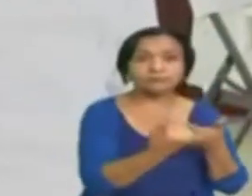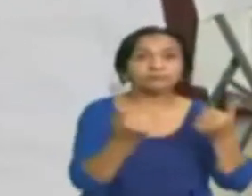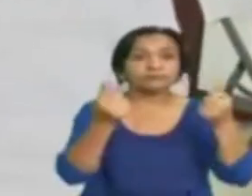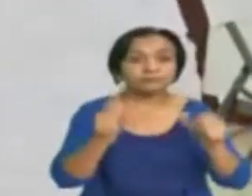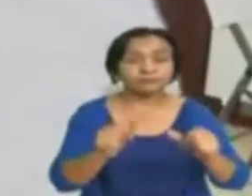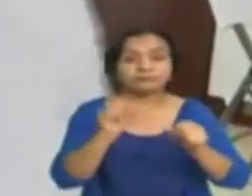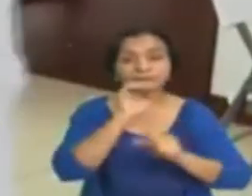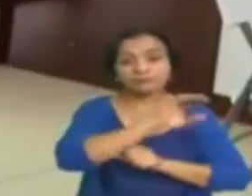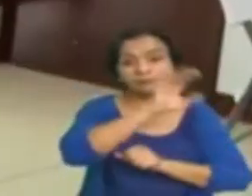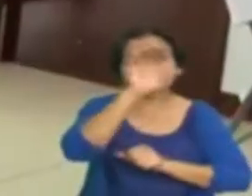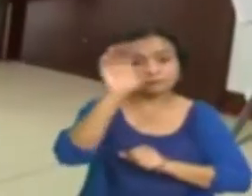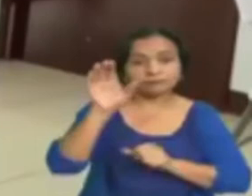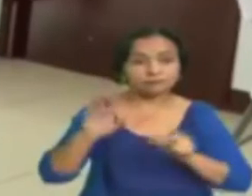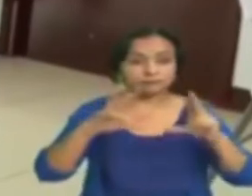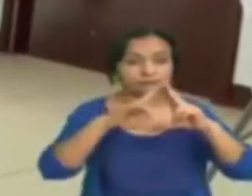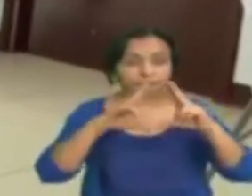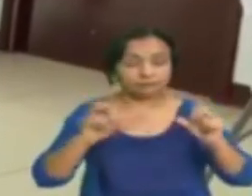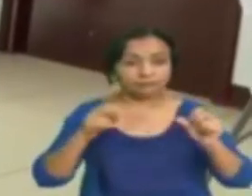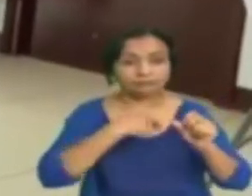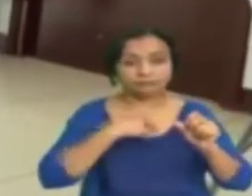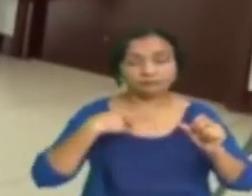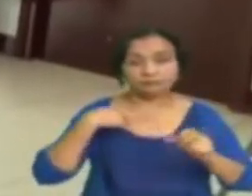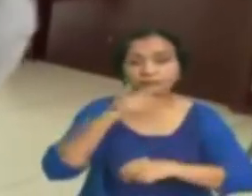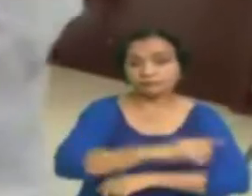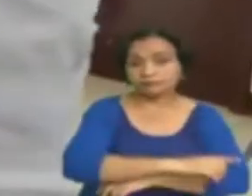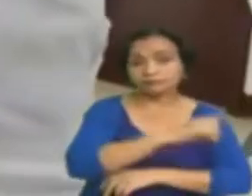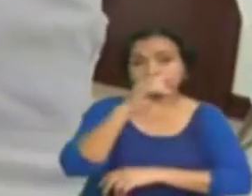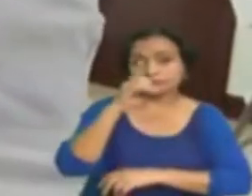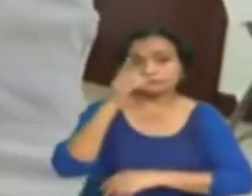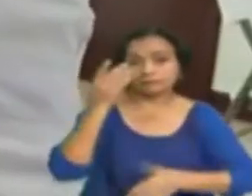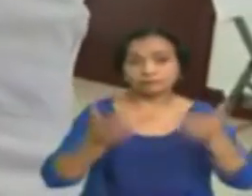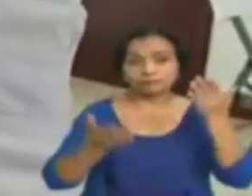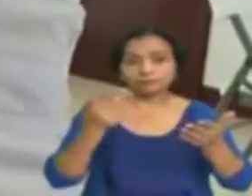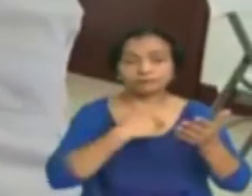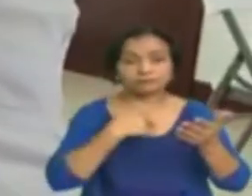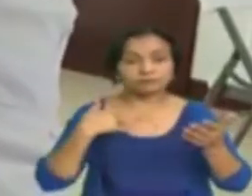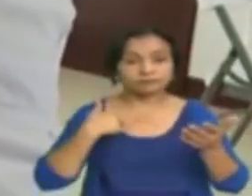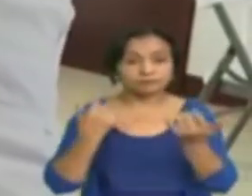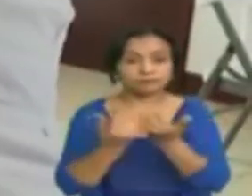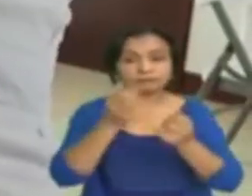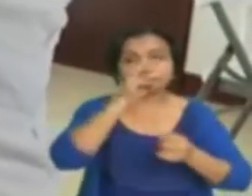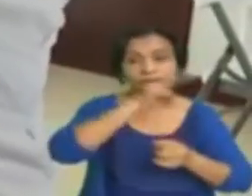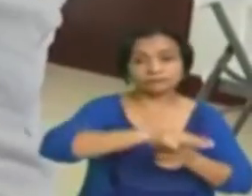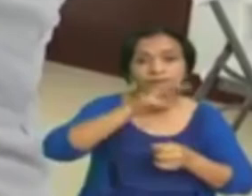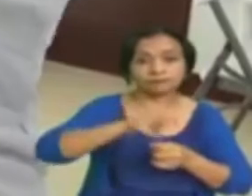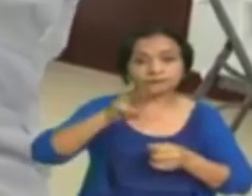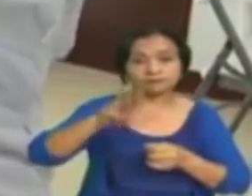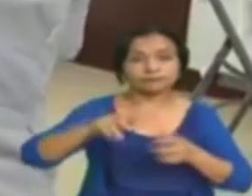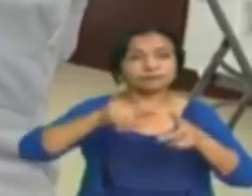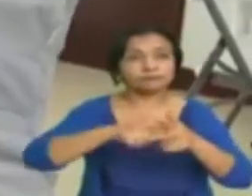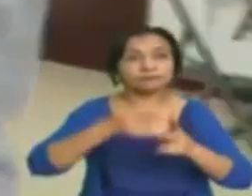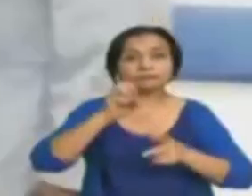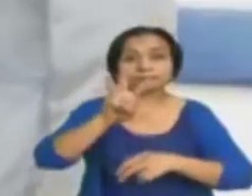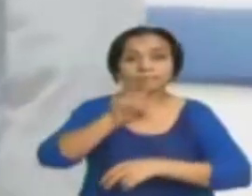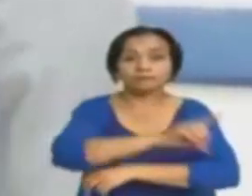más importante es que estamos pendientes de resguardarnos, que estamos cuidándonos, que somos